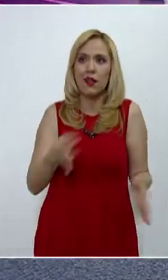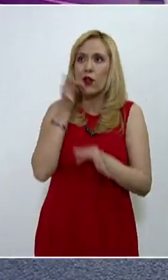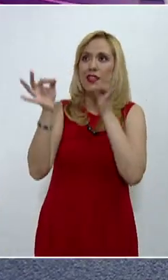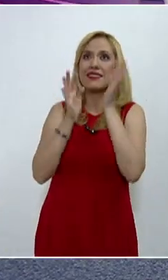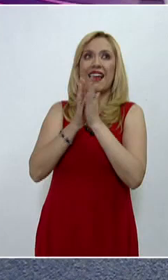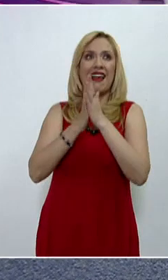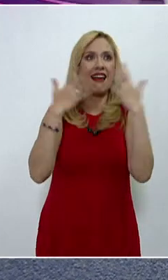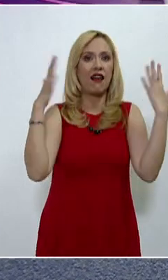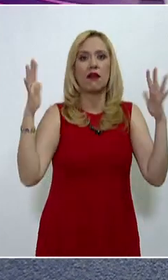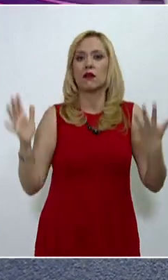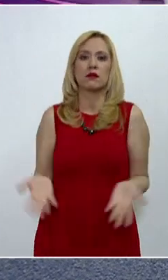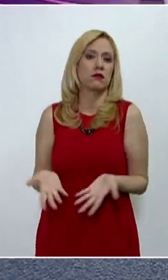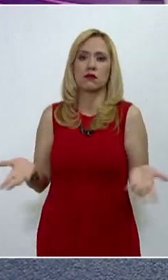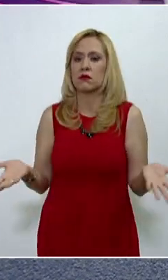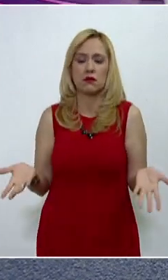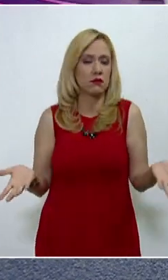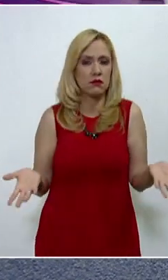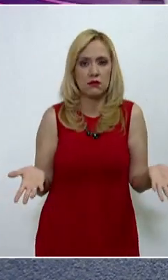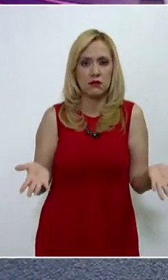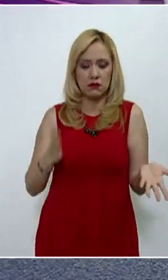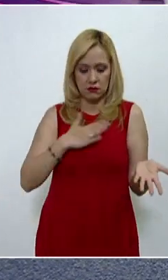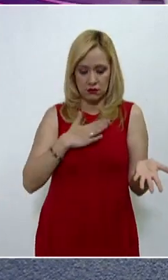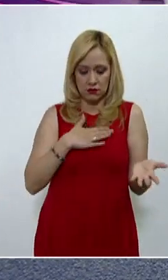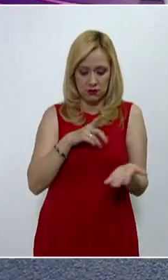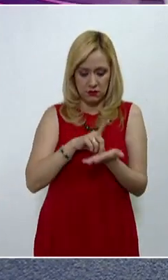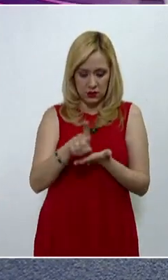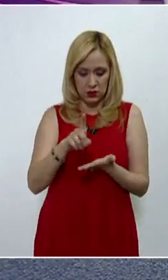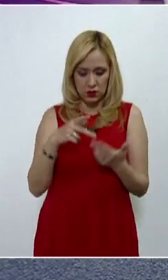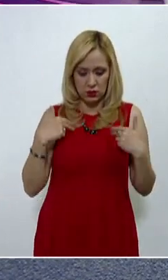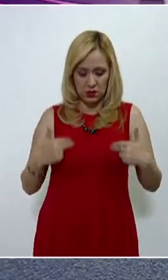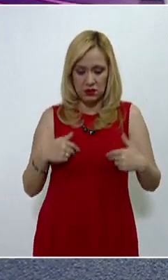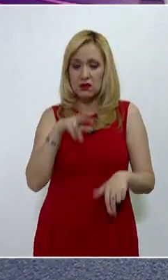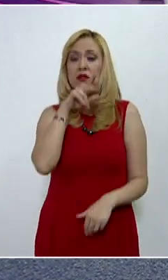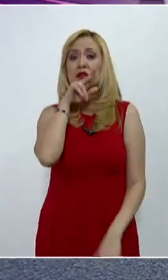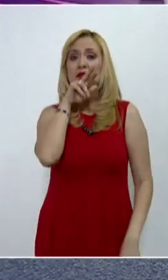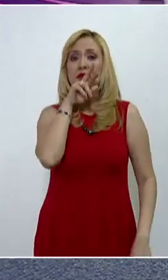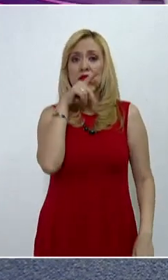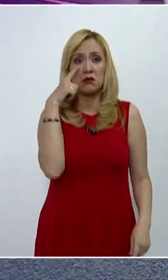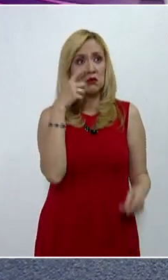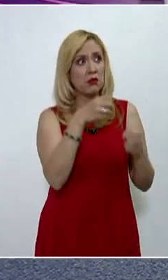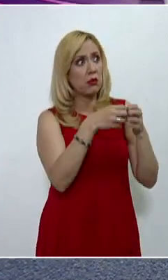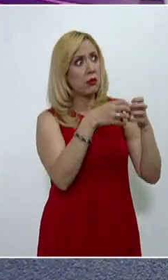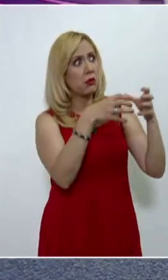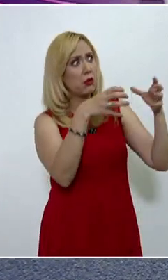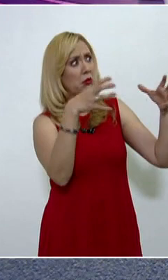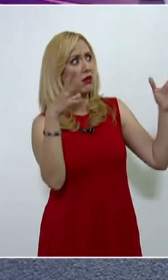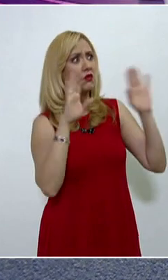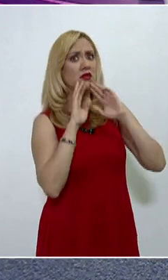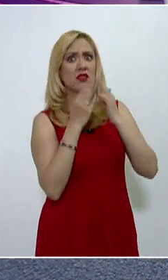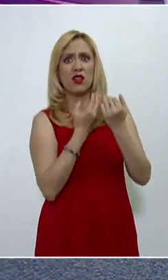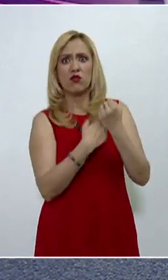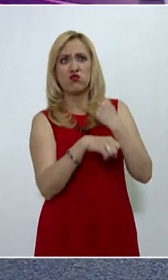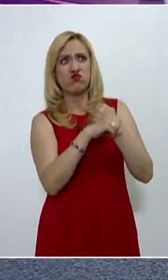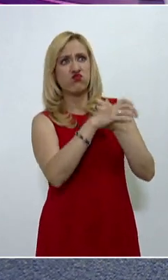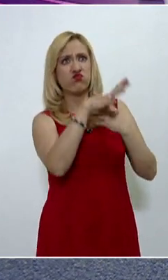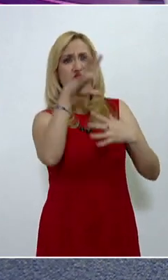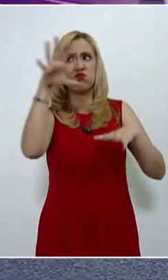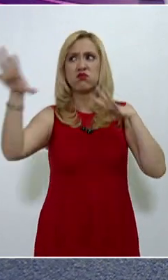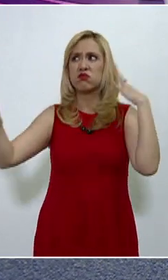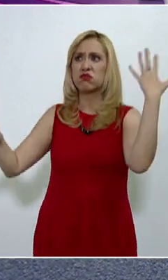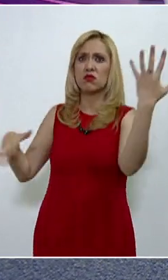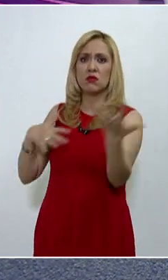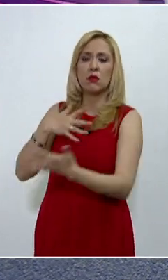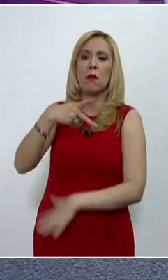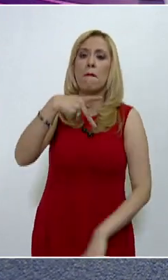digamos, nosotros, desde una perspectiva de derechos humanos, estamos preocupados por los niveles de criminalidad, estamos preocupados por este tipo de conductas,